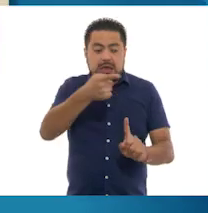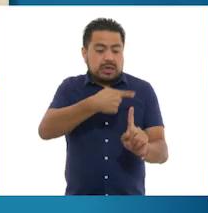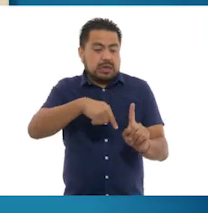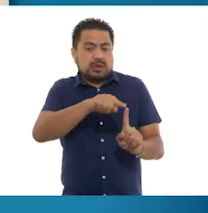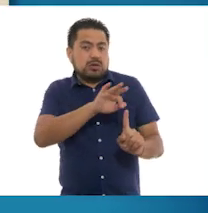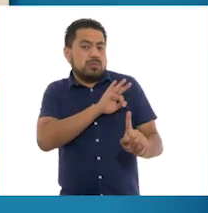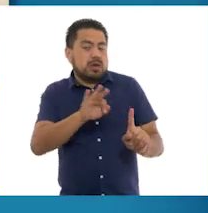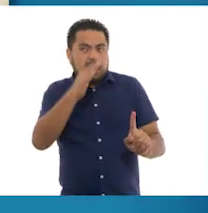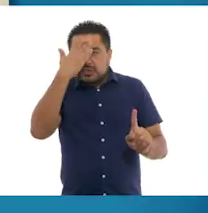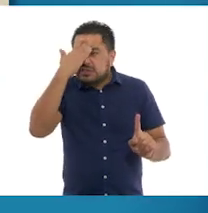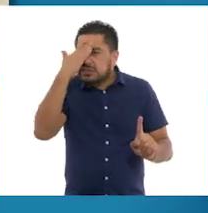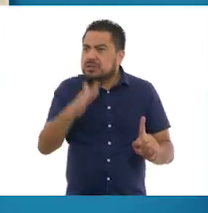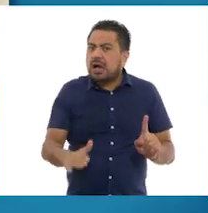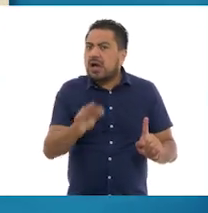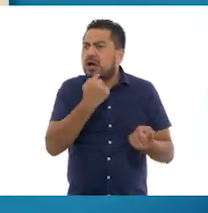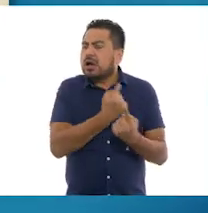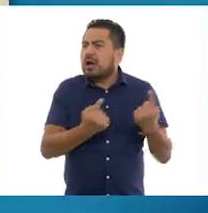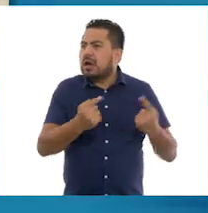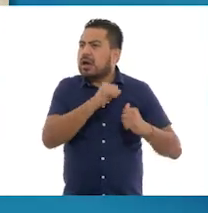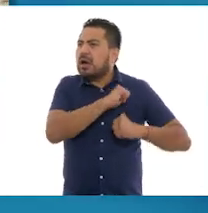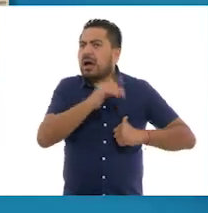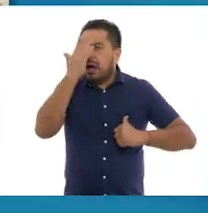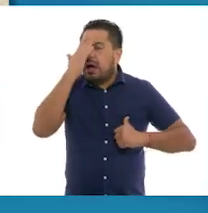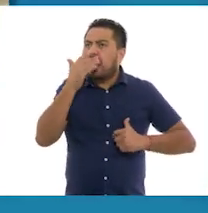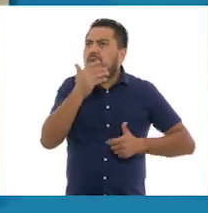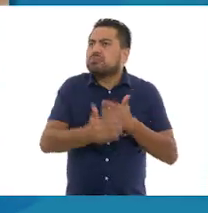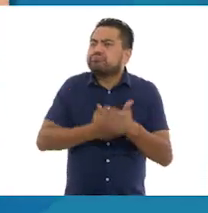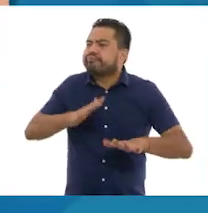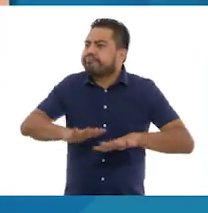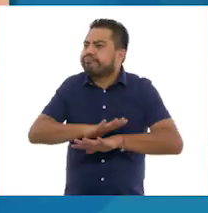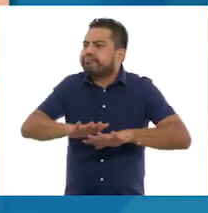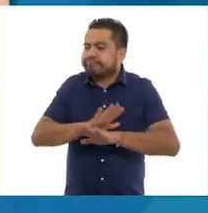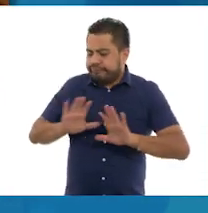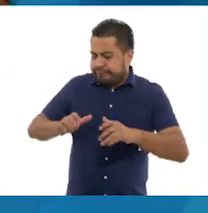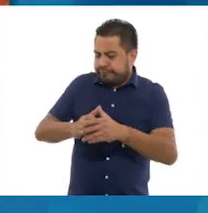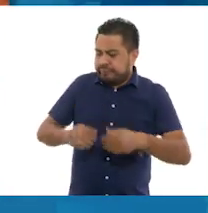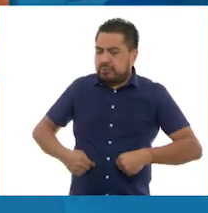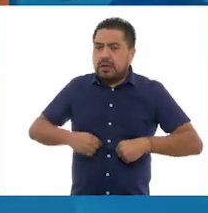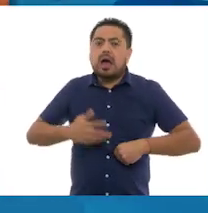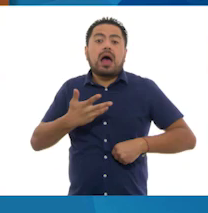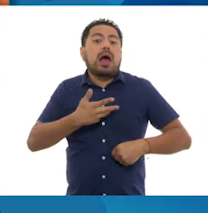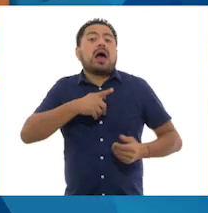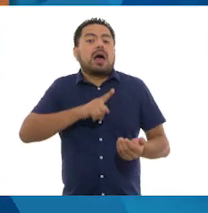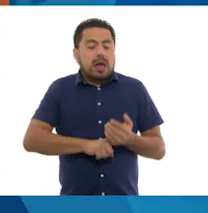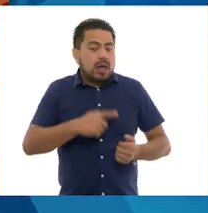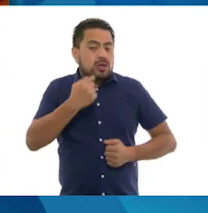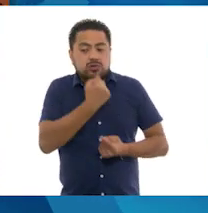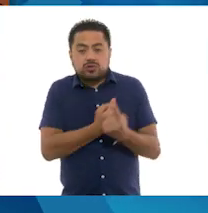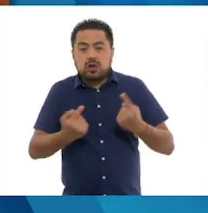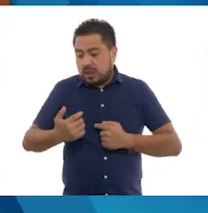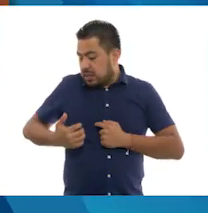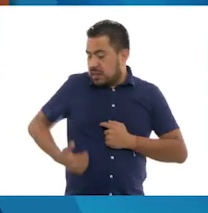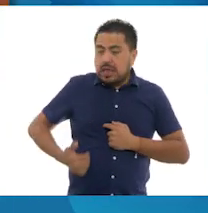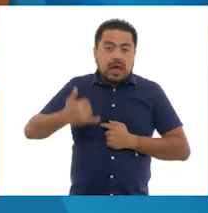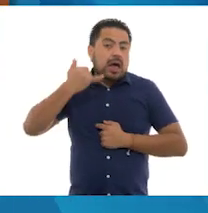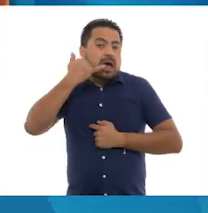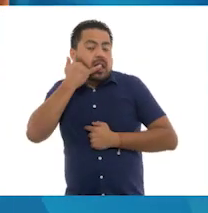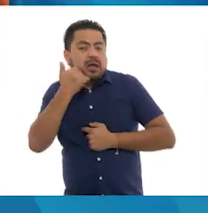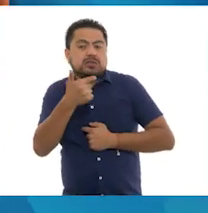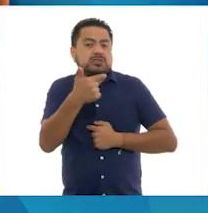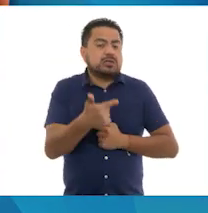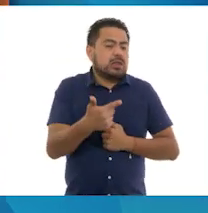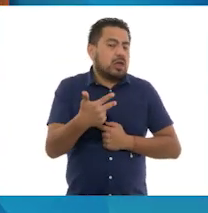saberse niños que pueden ser agentes de cambio en su comunidad. Tenemos niños que han tomado el taller con nosotros desde